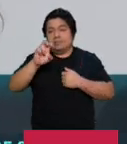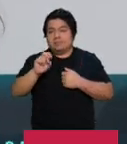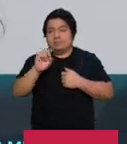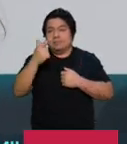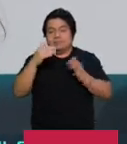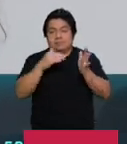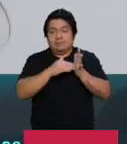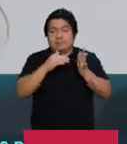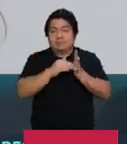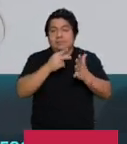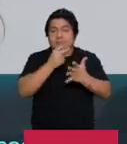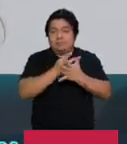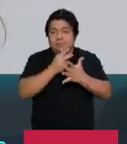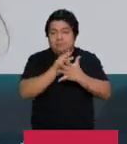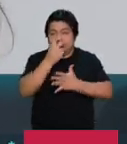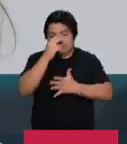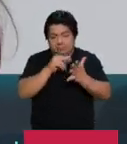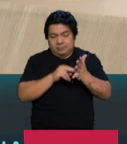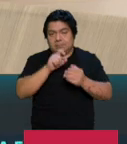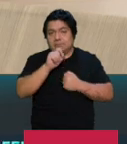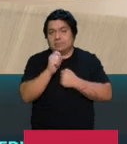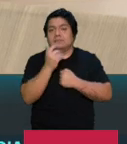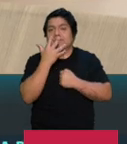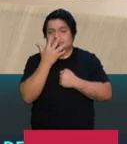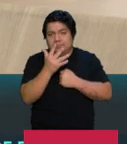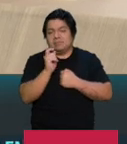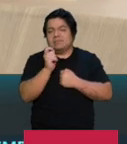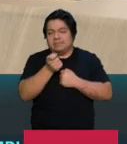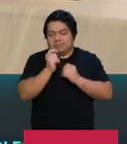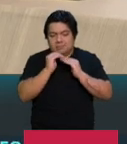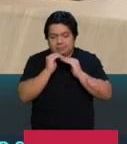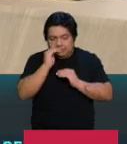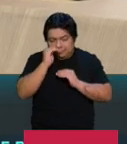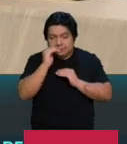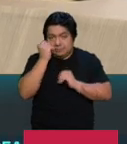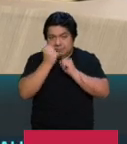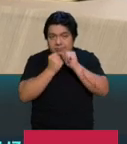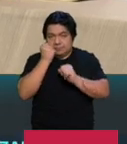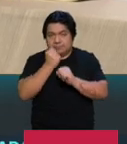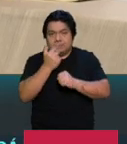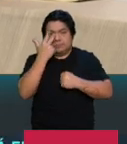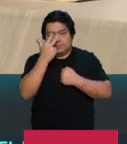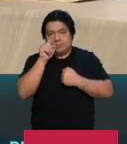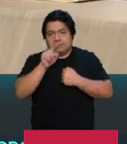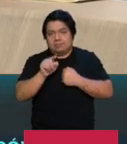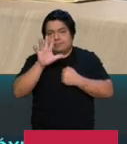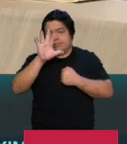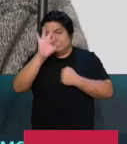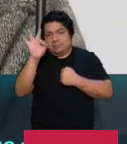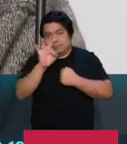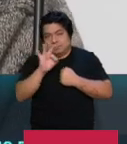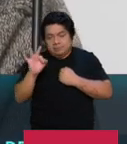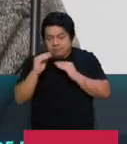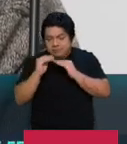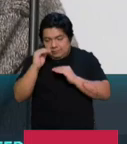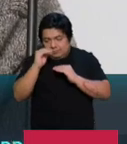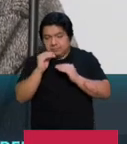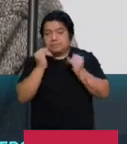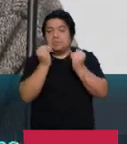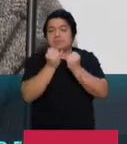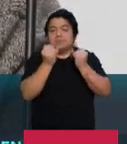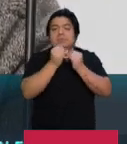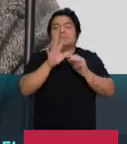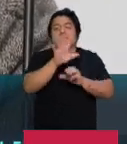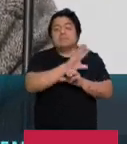334.327 millones de pesos en 2025, lo que representó un crecimiento anual de 8.5% y el